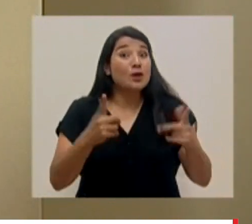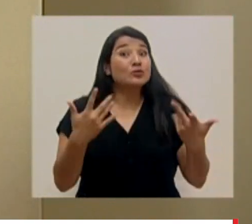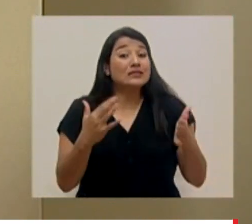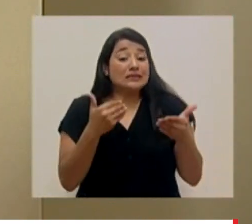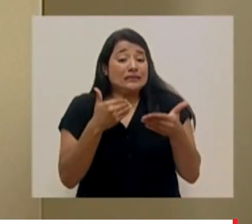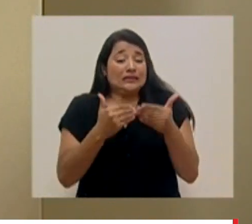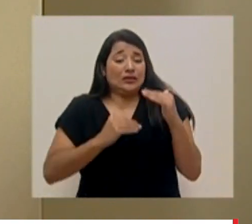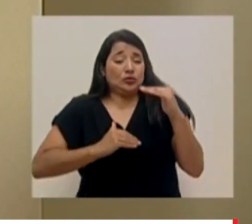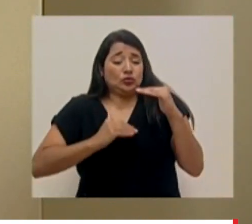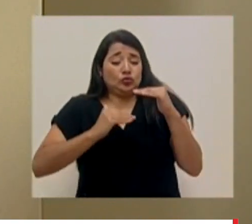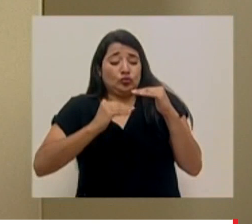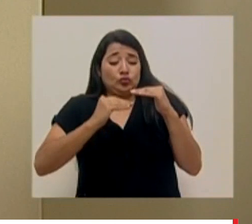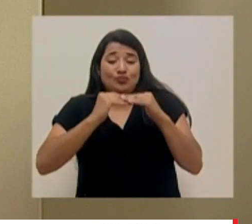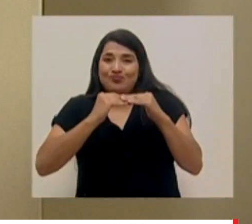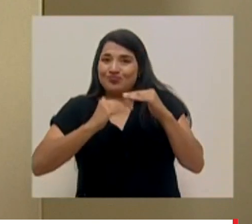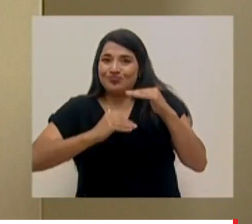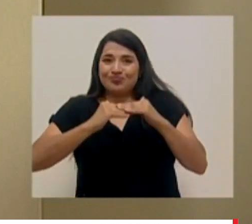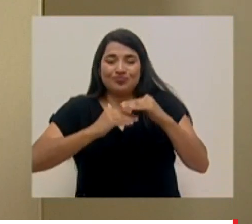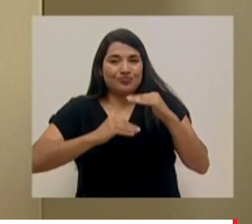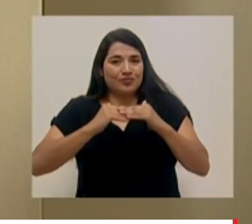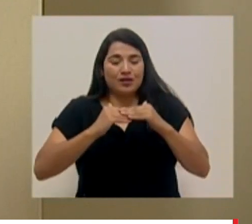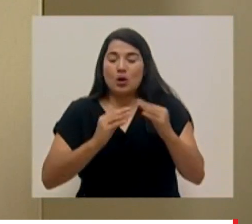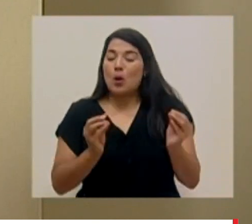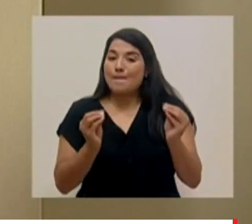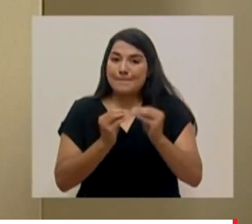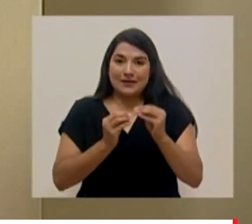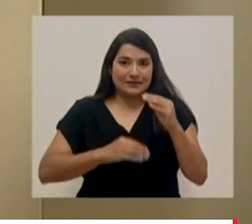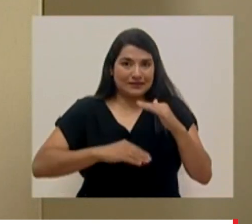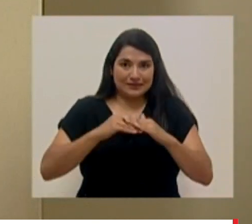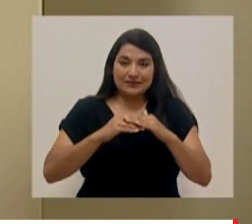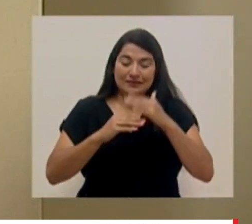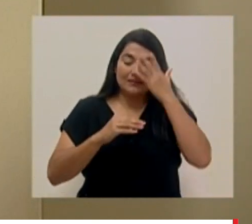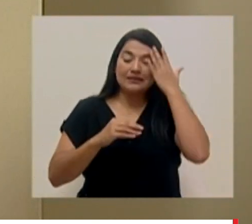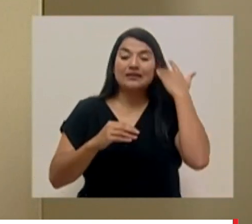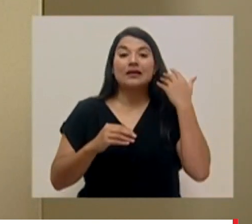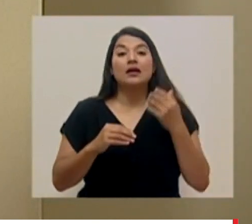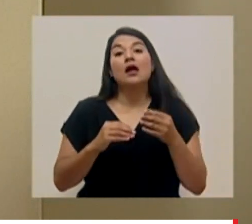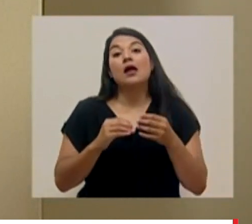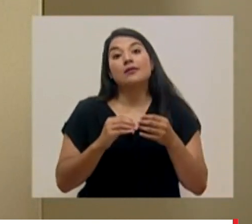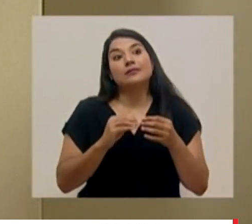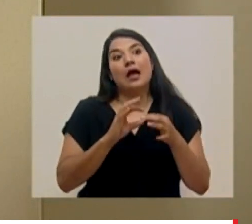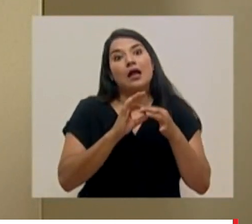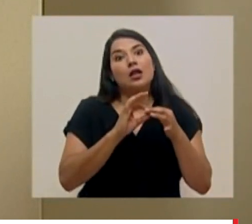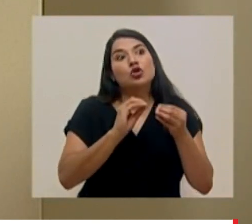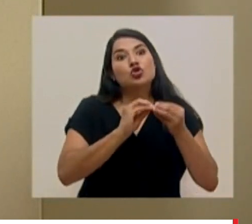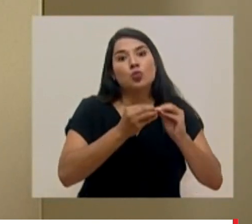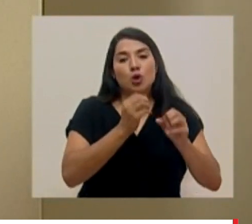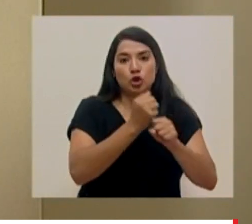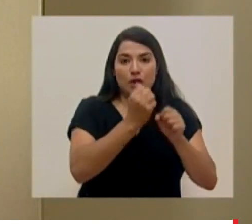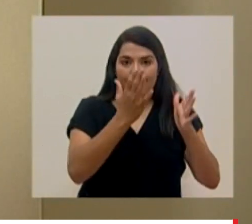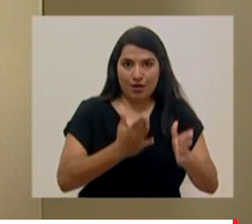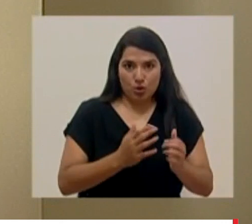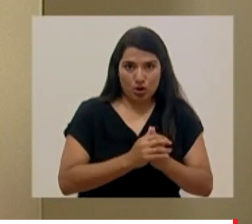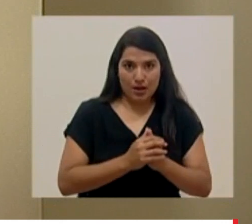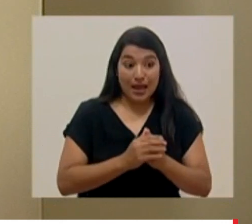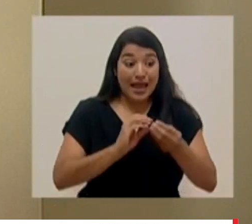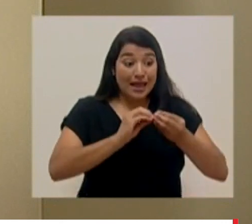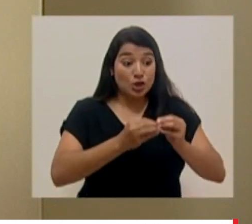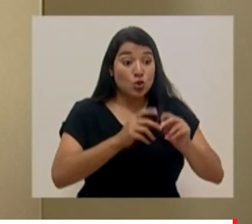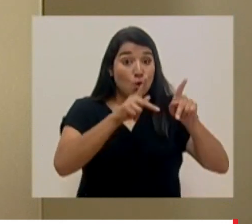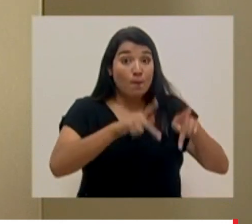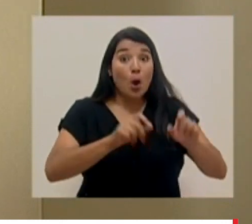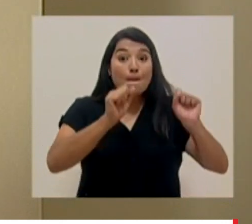límites del recurso más limitante de todos, que es el recurso humano. Las personas que pueden